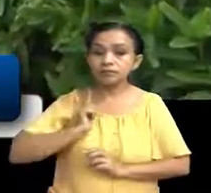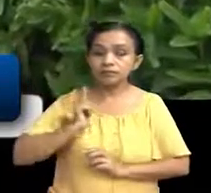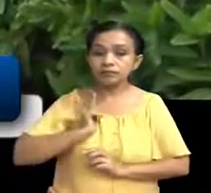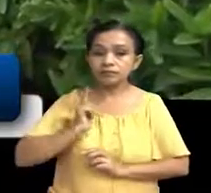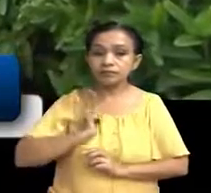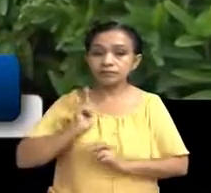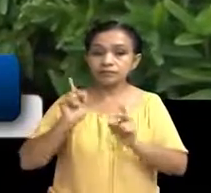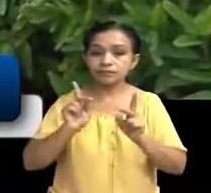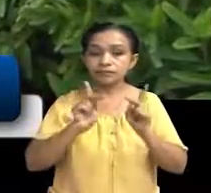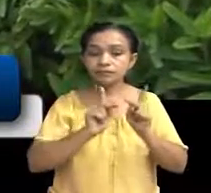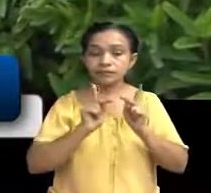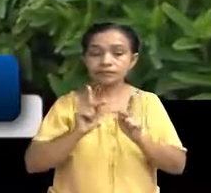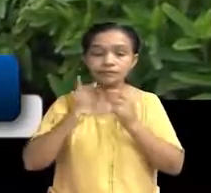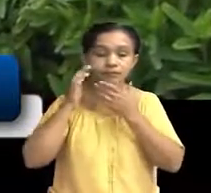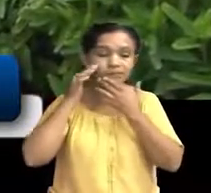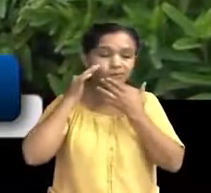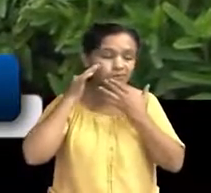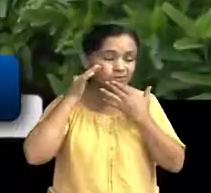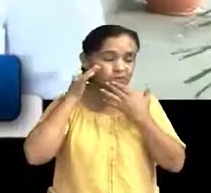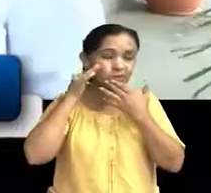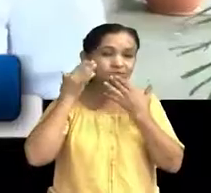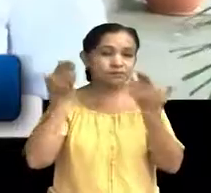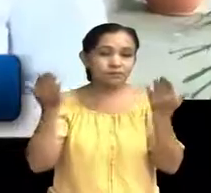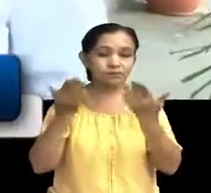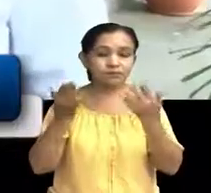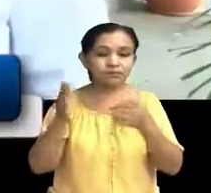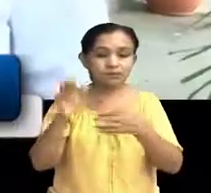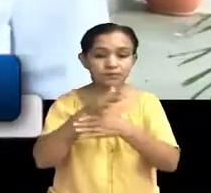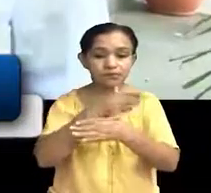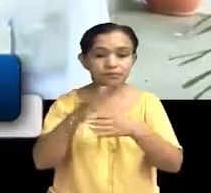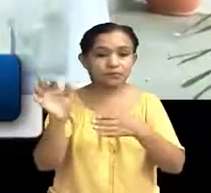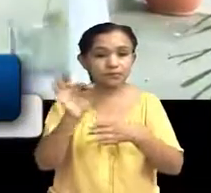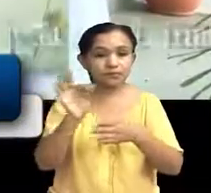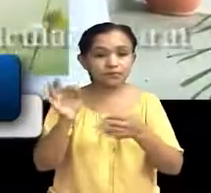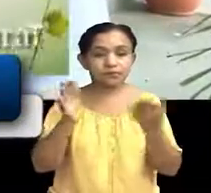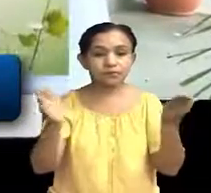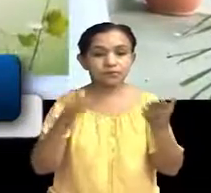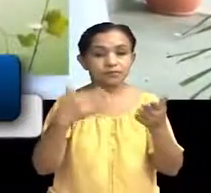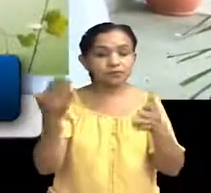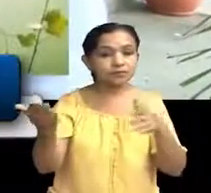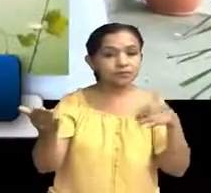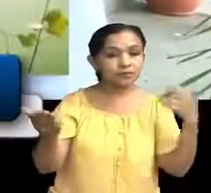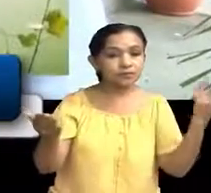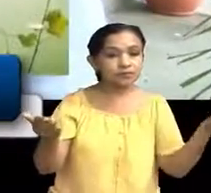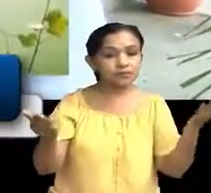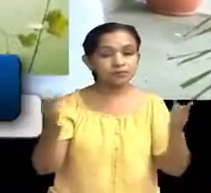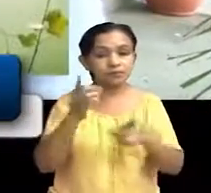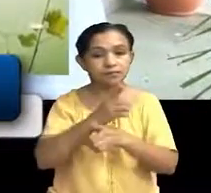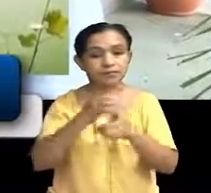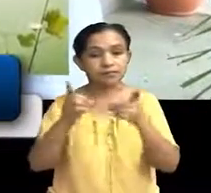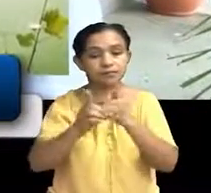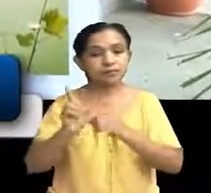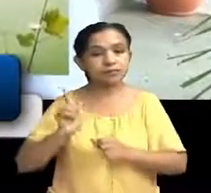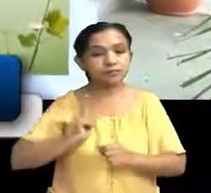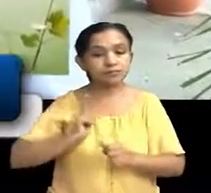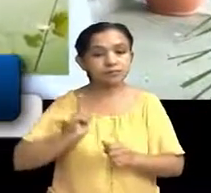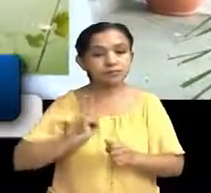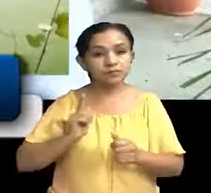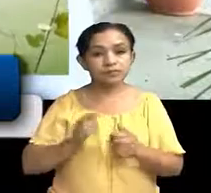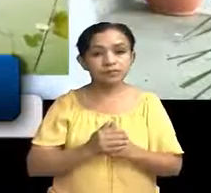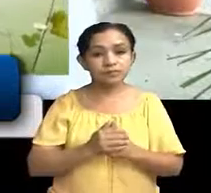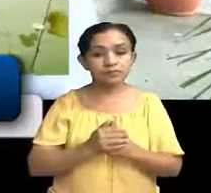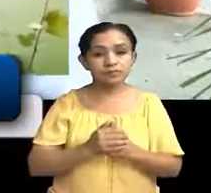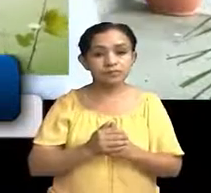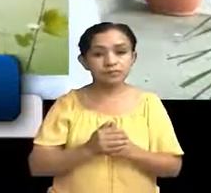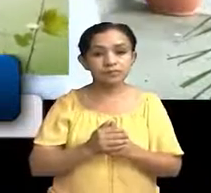el paciente que tiene parálisis facial en sus diferentes tipos. ¿Cuáles son esos cuidados que debe tener, doctor? Es completamente,